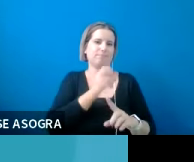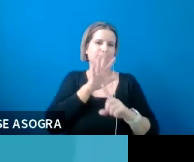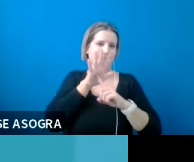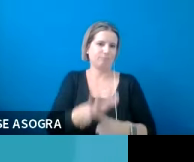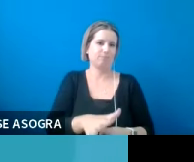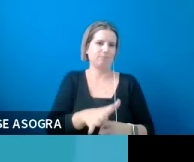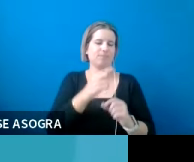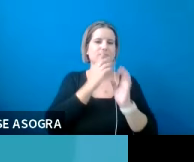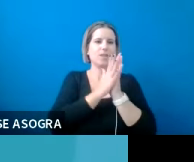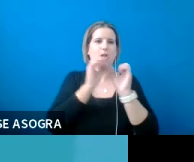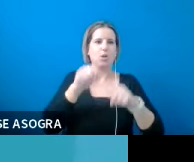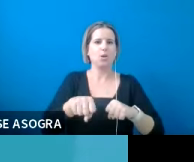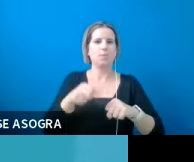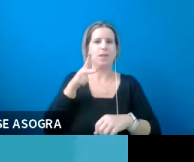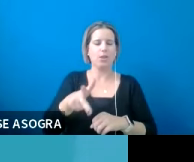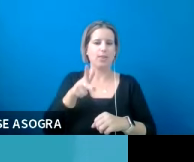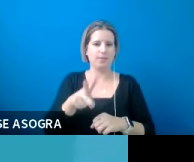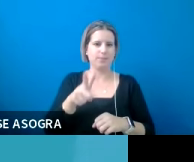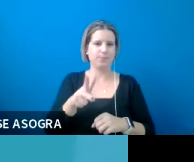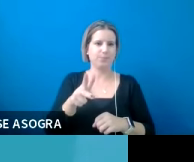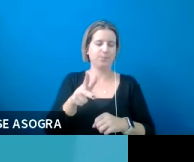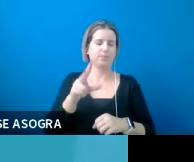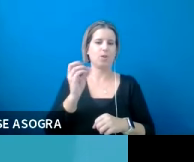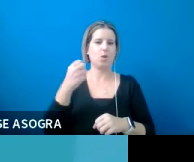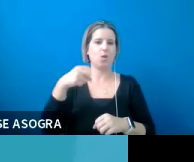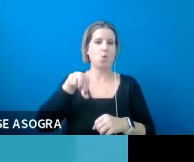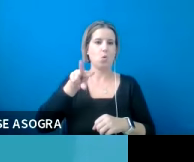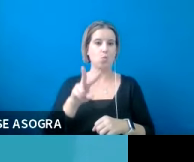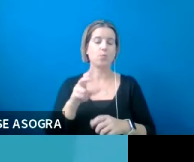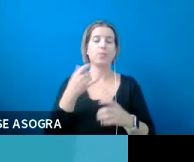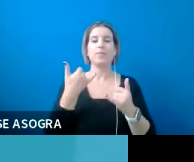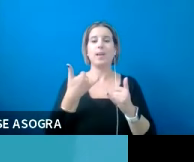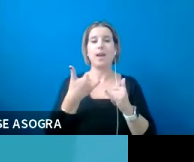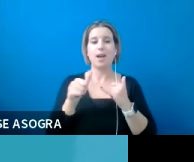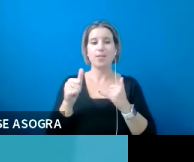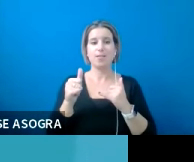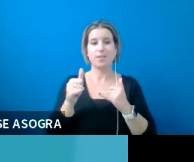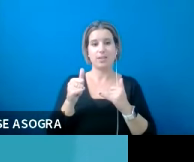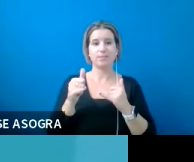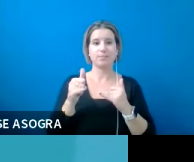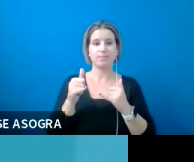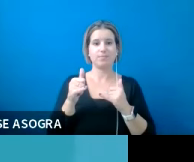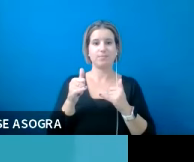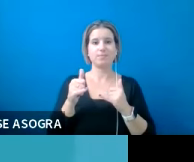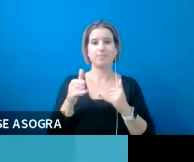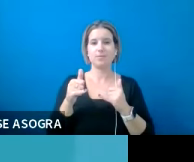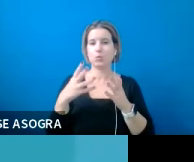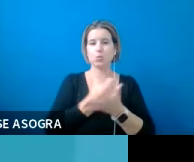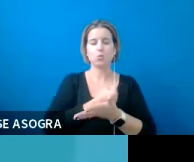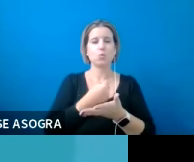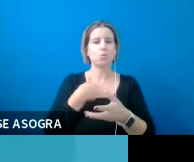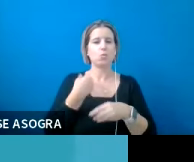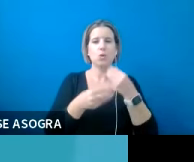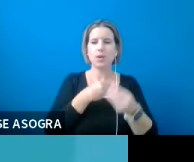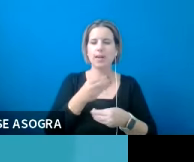convención de derechos de la ONU y que al fin y al cabo todo lo que hacemos la